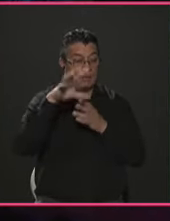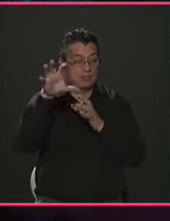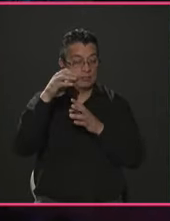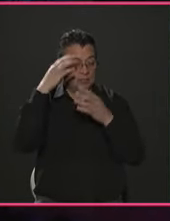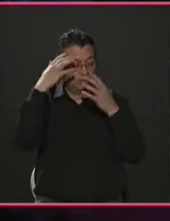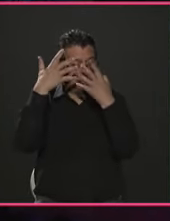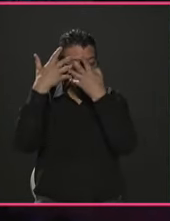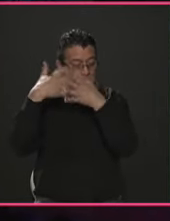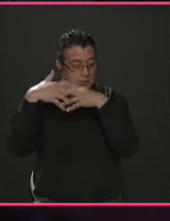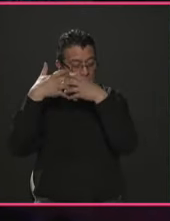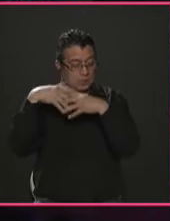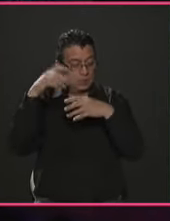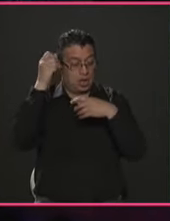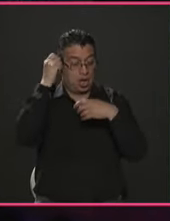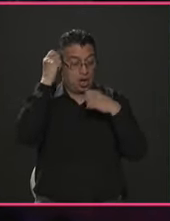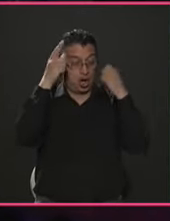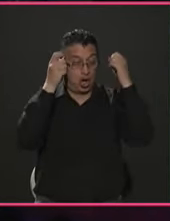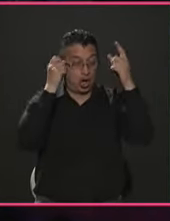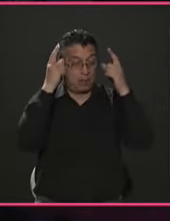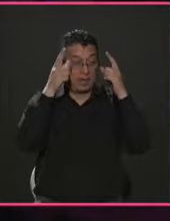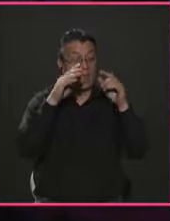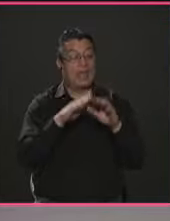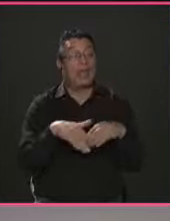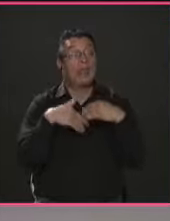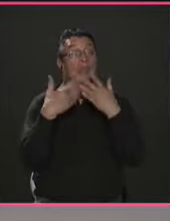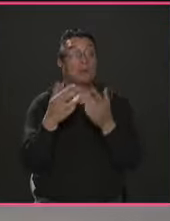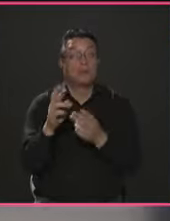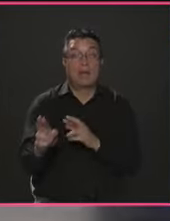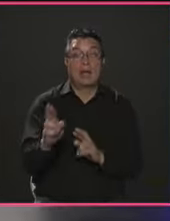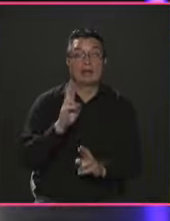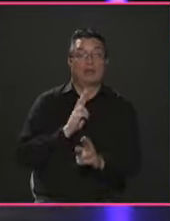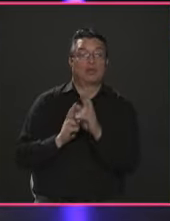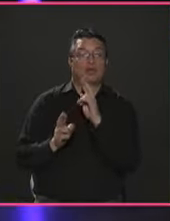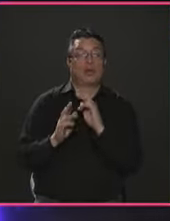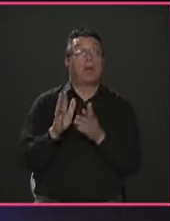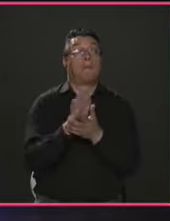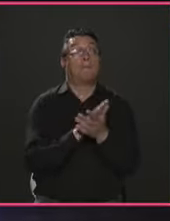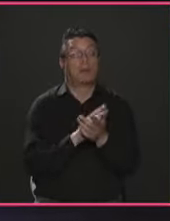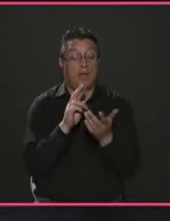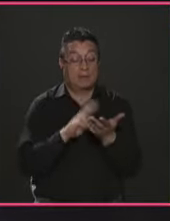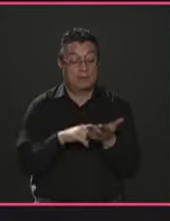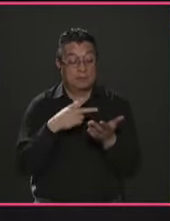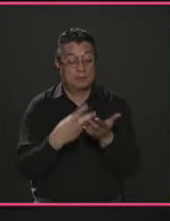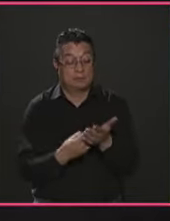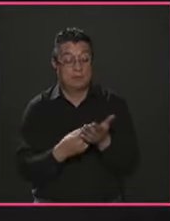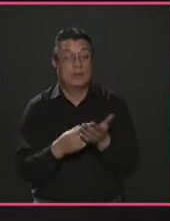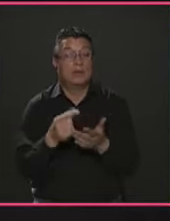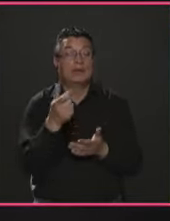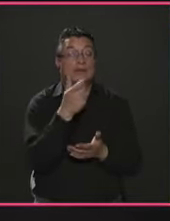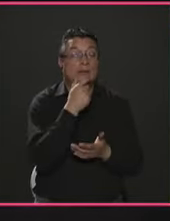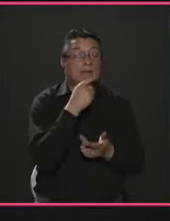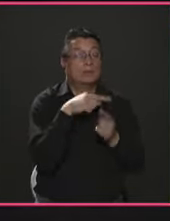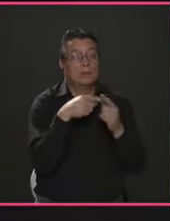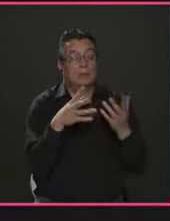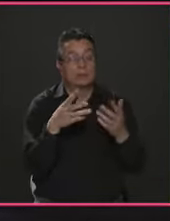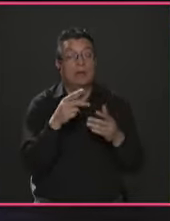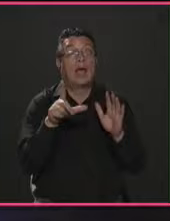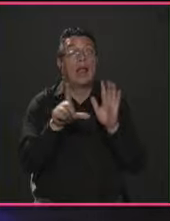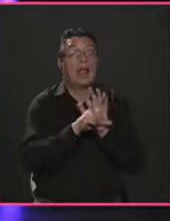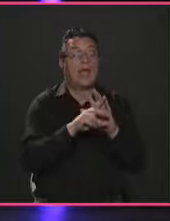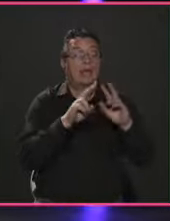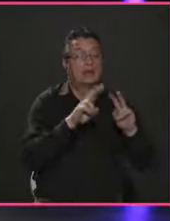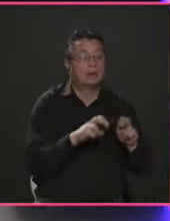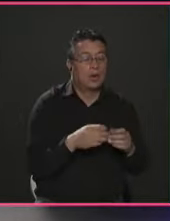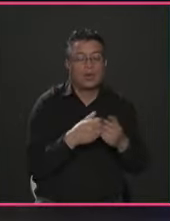procesar comprender ese lenguaje y luego darme alguna respuesta cierto por ejemplo traducir un texto por ejemplo analizar una ley o lo que